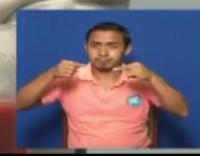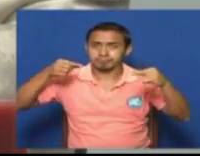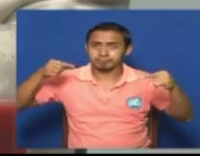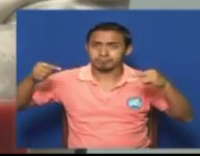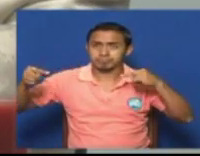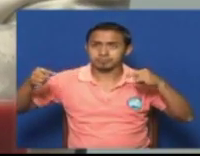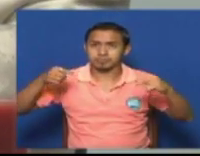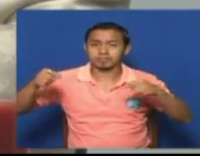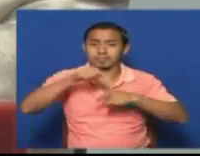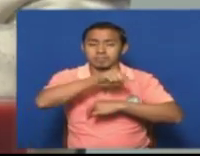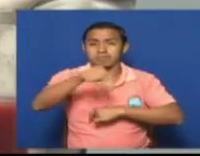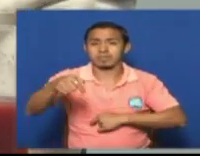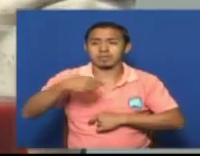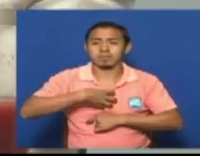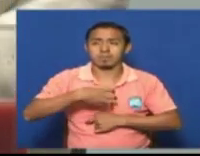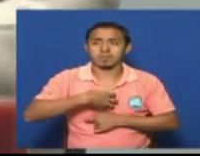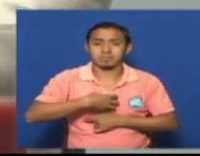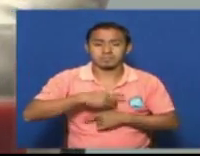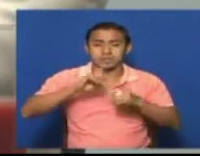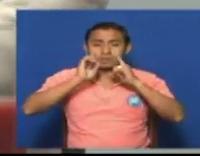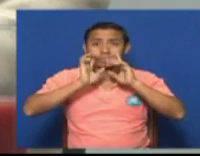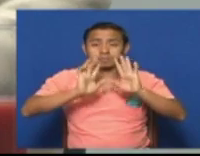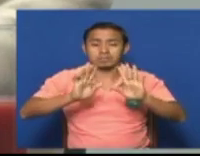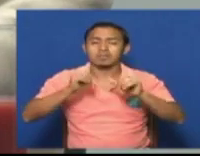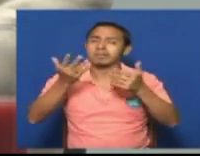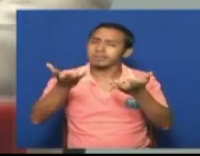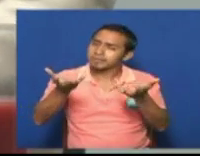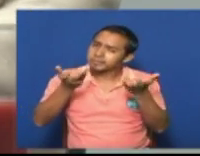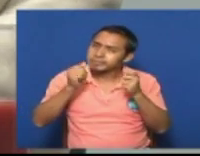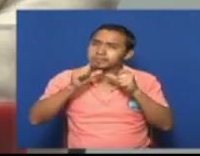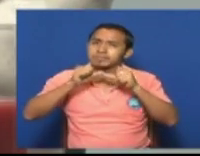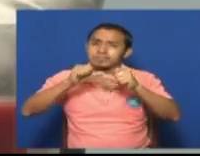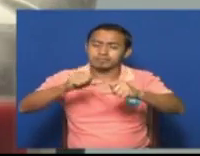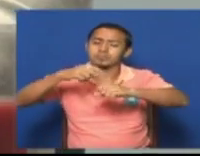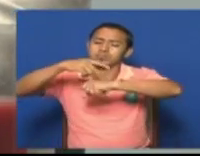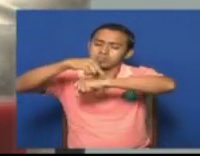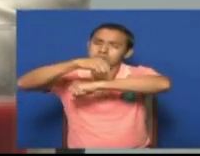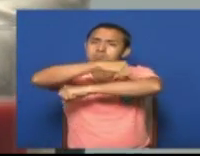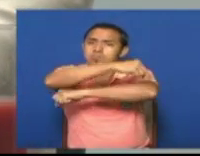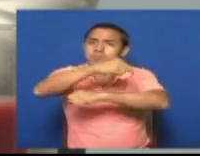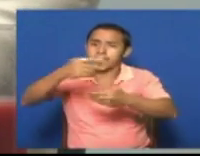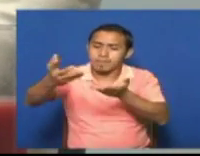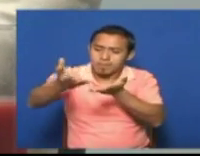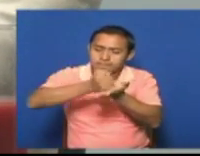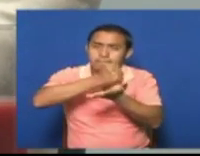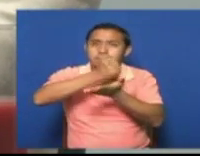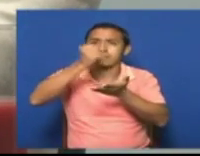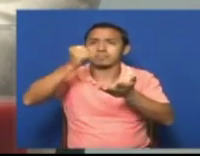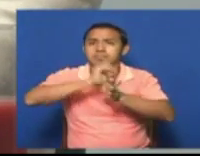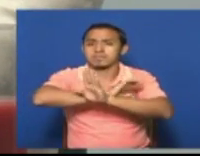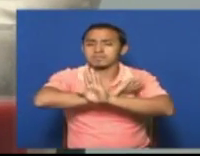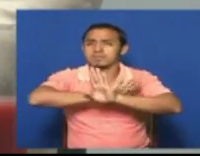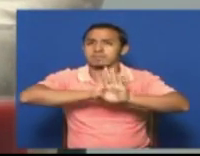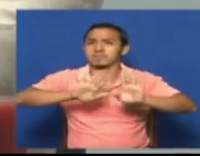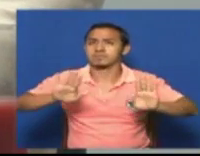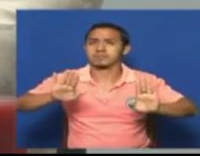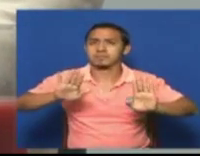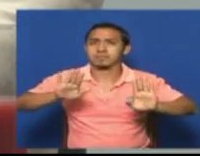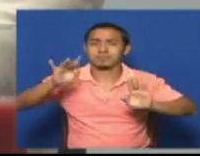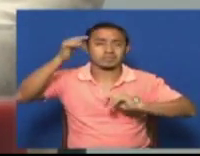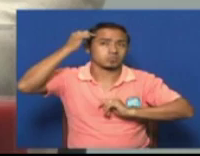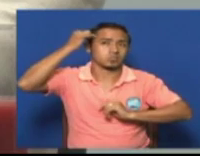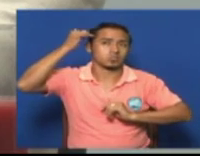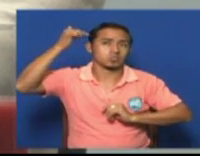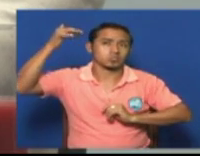de seguridad humana queremos caminar hacia la erradicación del fenómeno delictivo ese es un